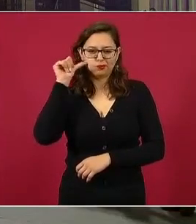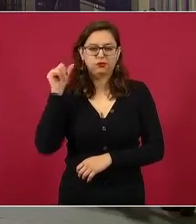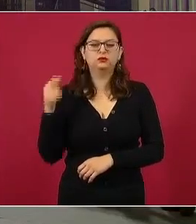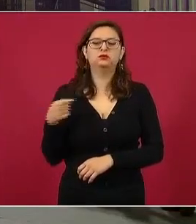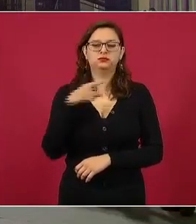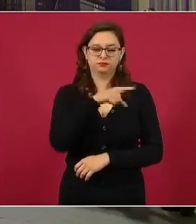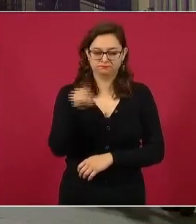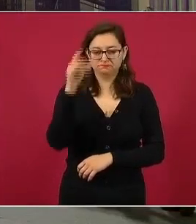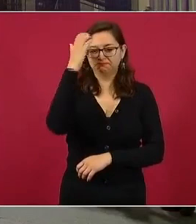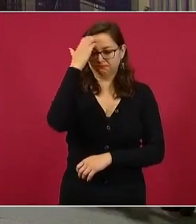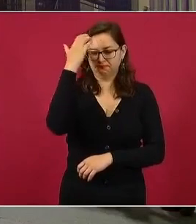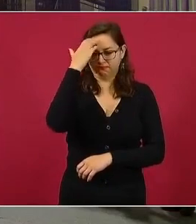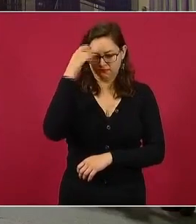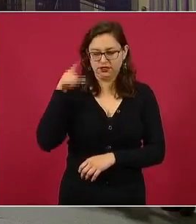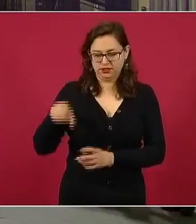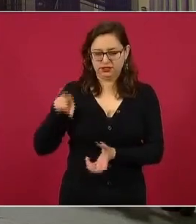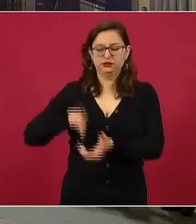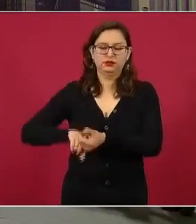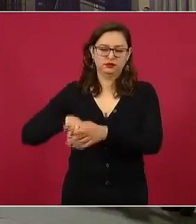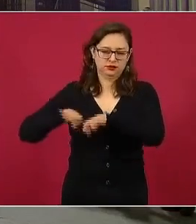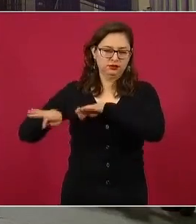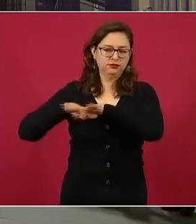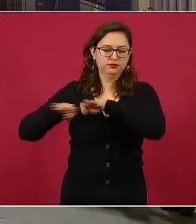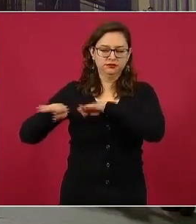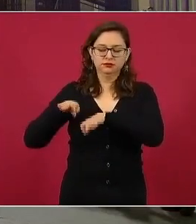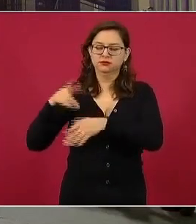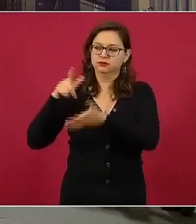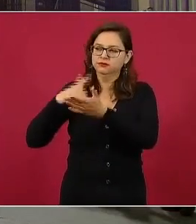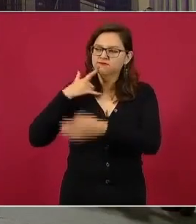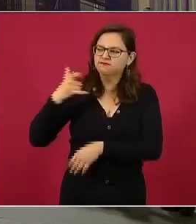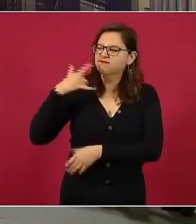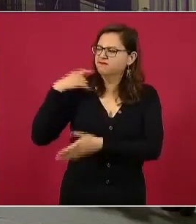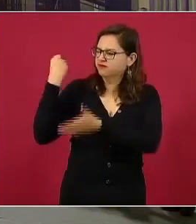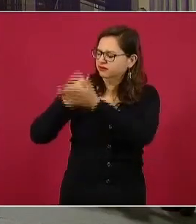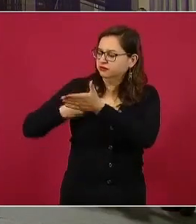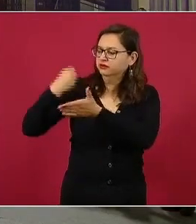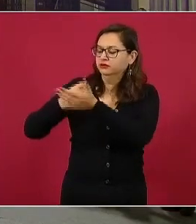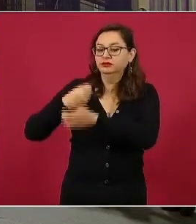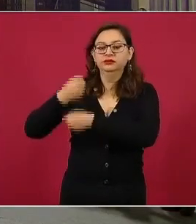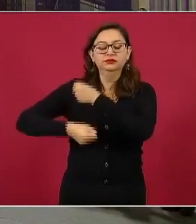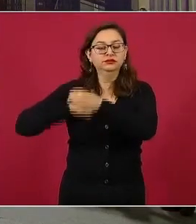conoce, de los trabajadores que estuvieron en lucha incluso por décadas.